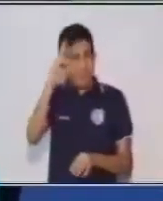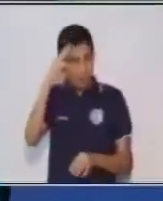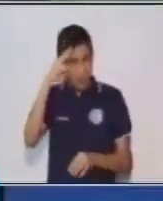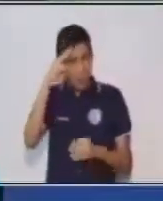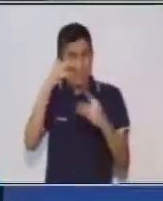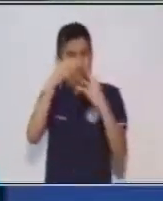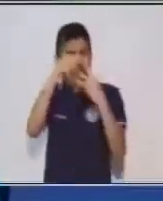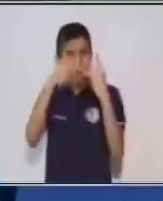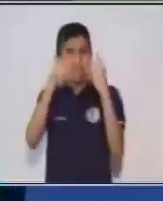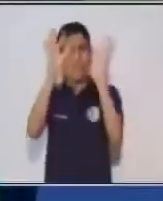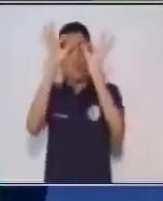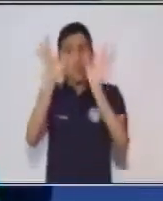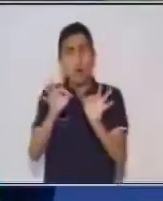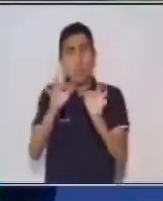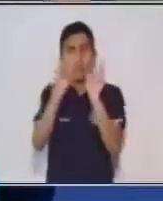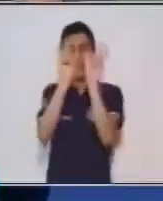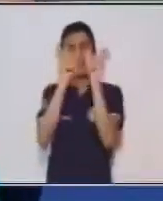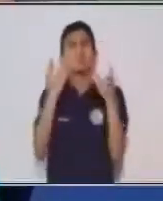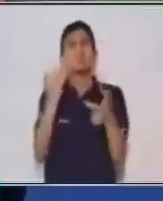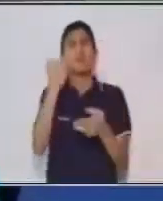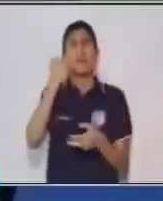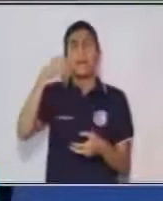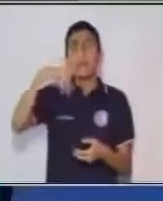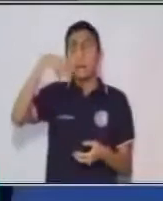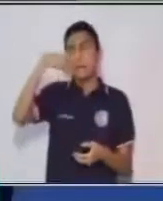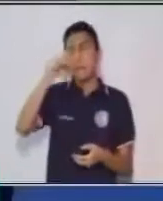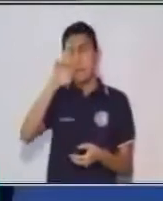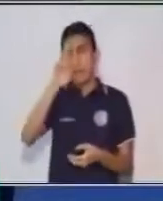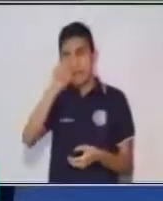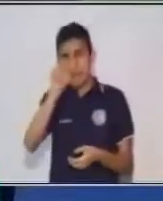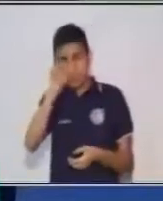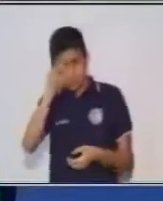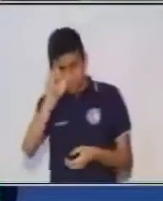verbo de lo impersonal? El,